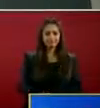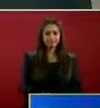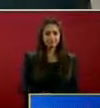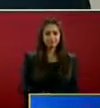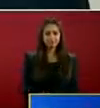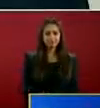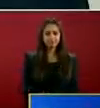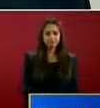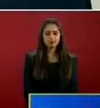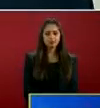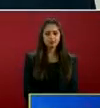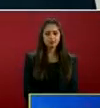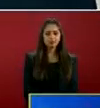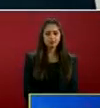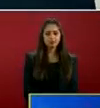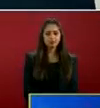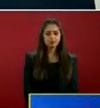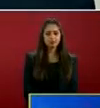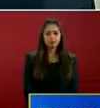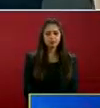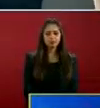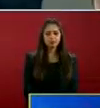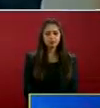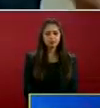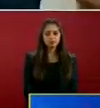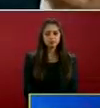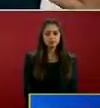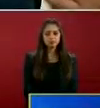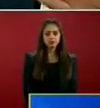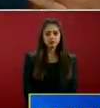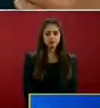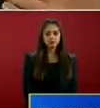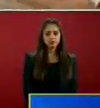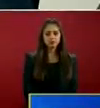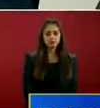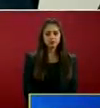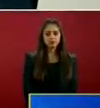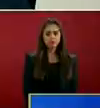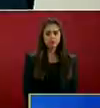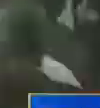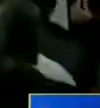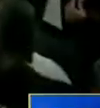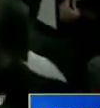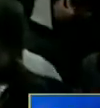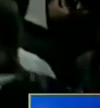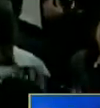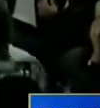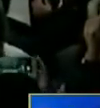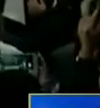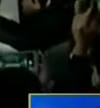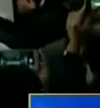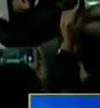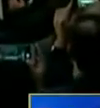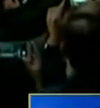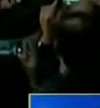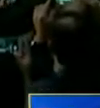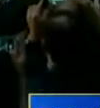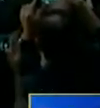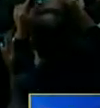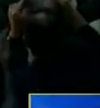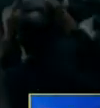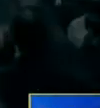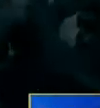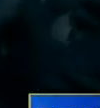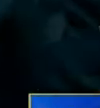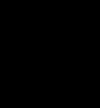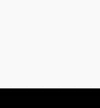Paola Espinosa, 2 veces medallista olímpica, recibió el premio al mérito deportivo. Para Imagen,